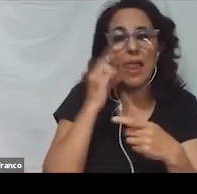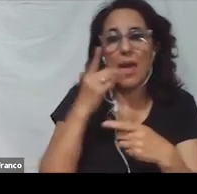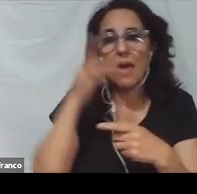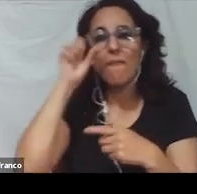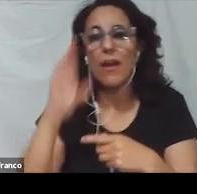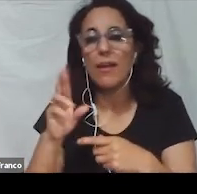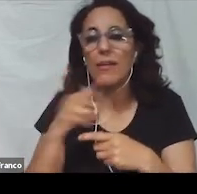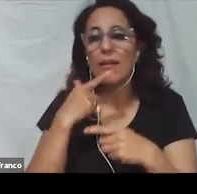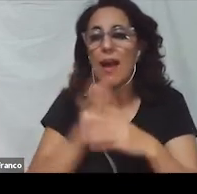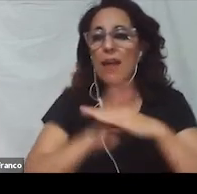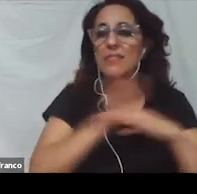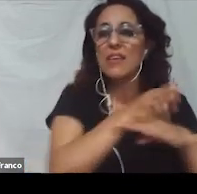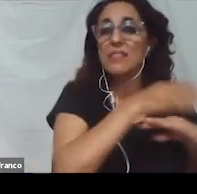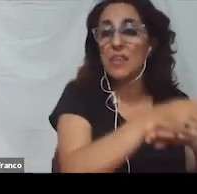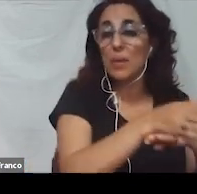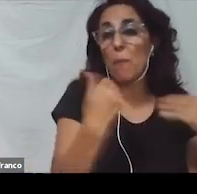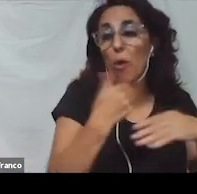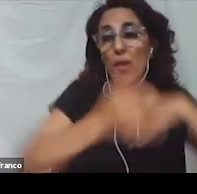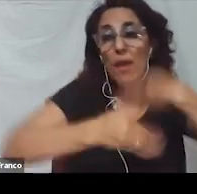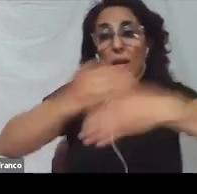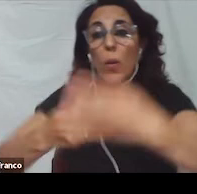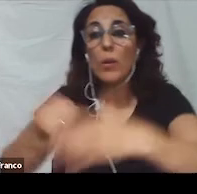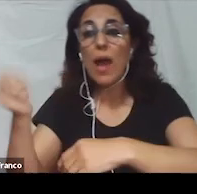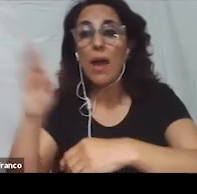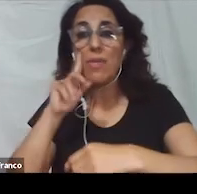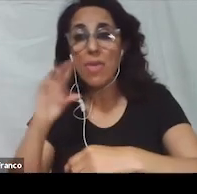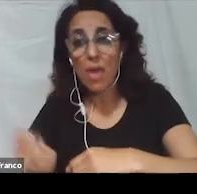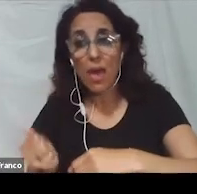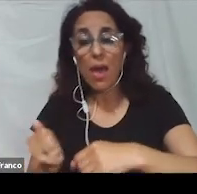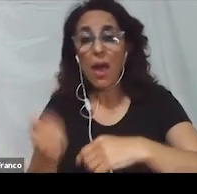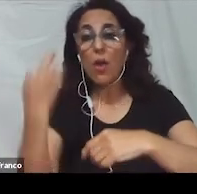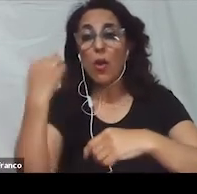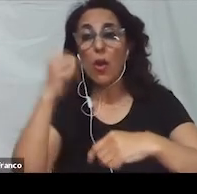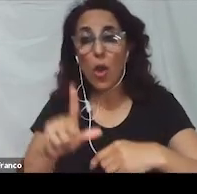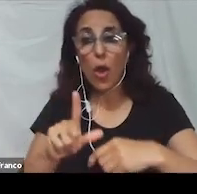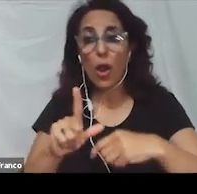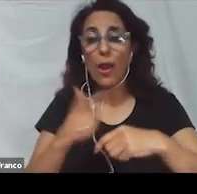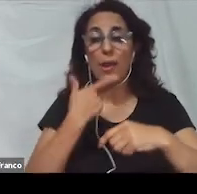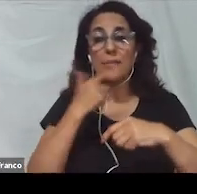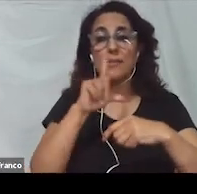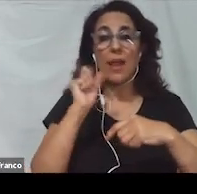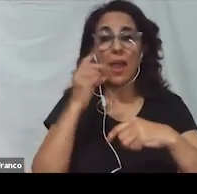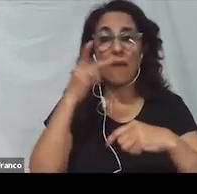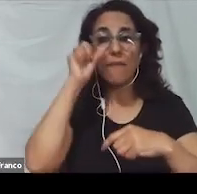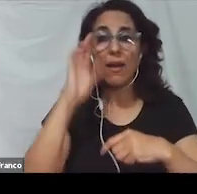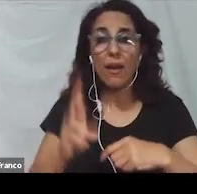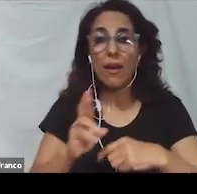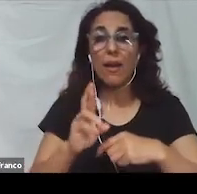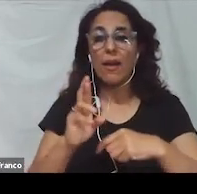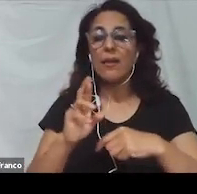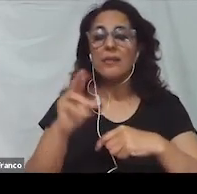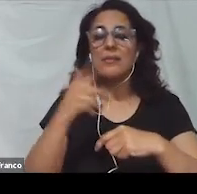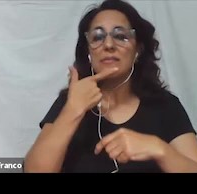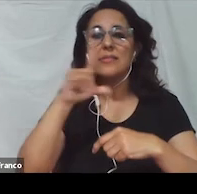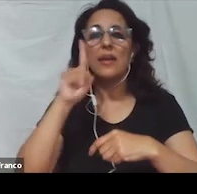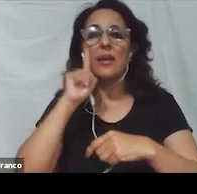accesible. Entonces podría recurrir a ARIA y ponerle el rol slider, ¿sí? Entonces vamos a tener